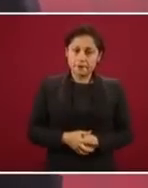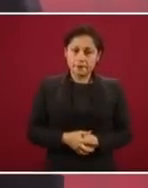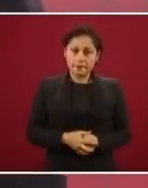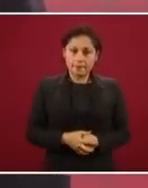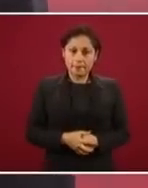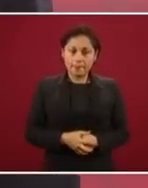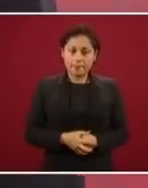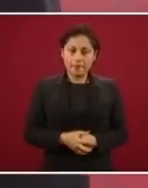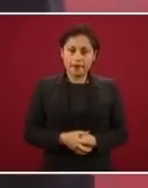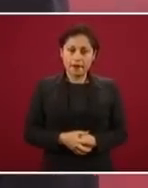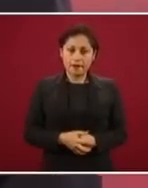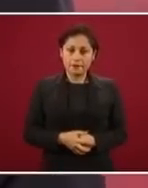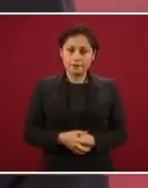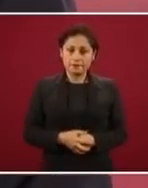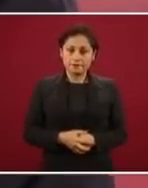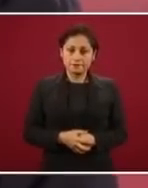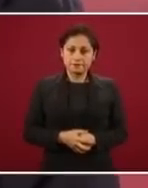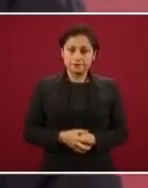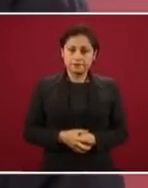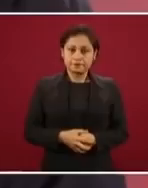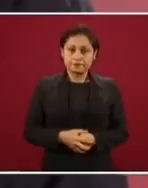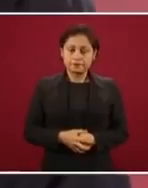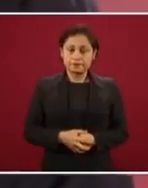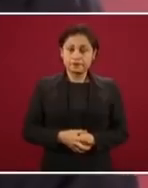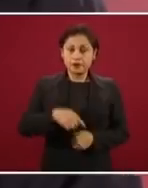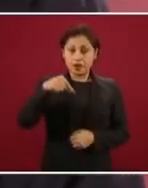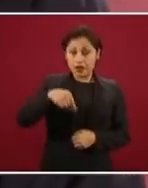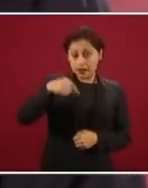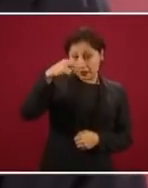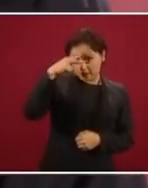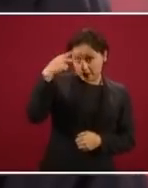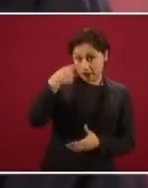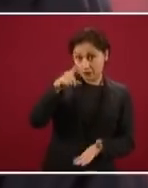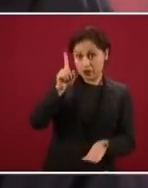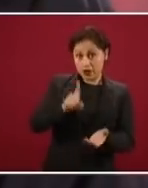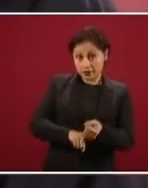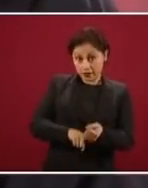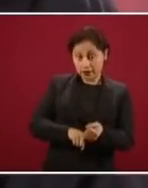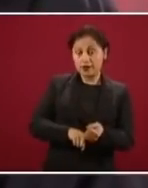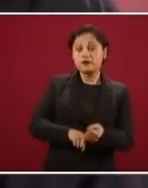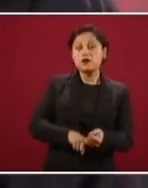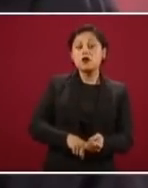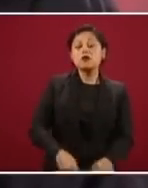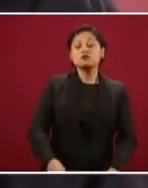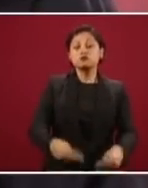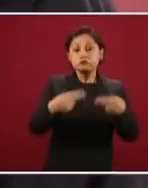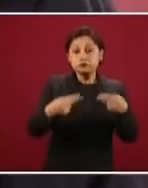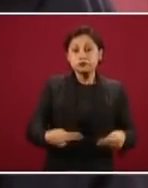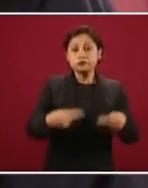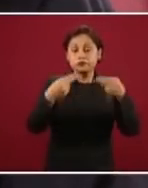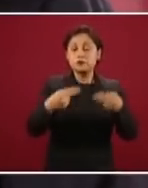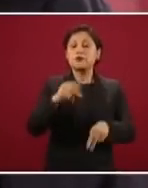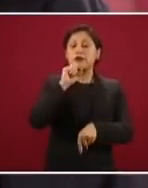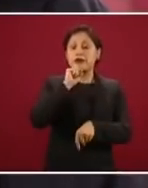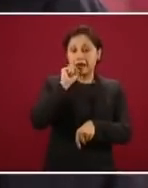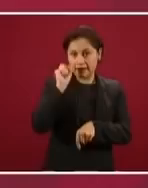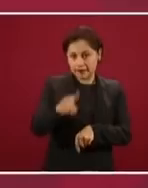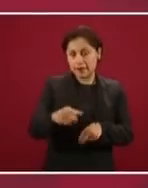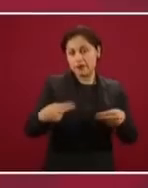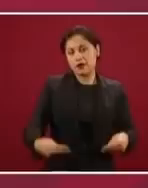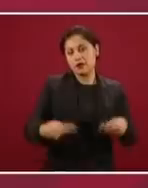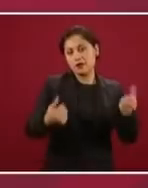producen en nuestro país tanto para el mercado interno como para la exportación